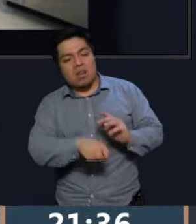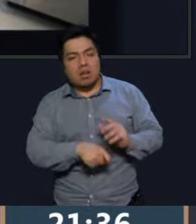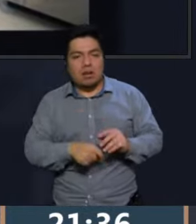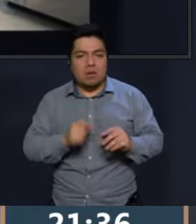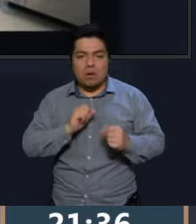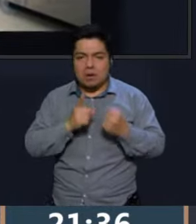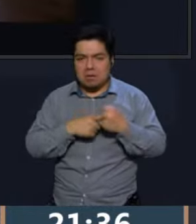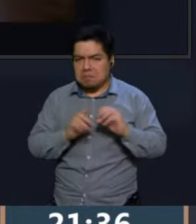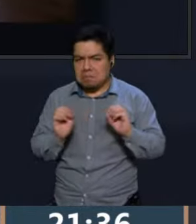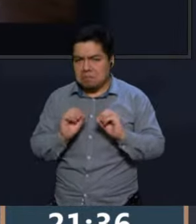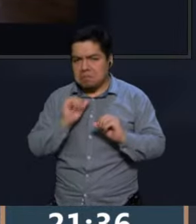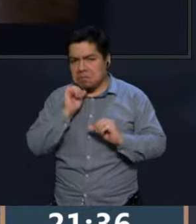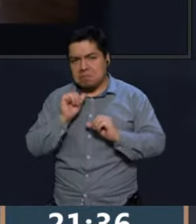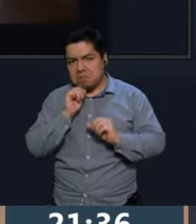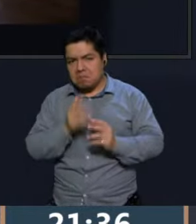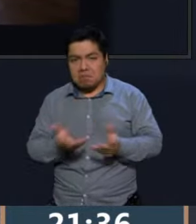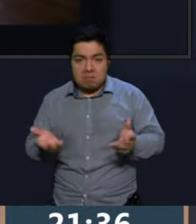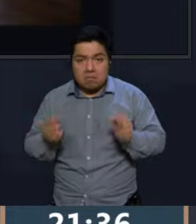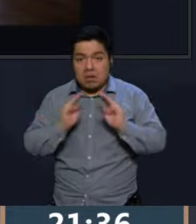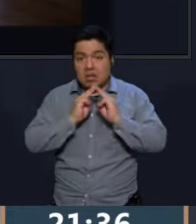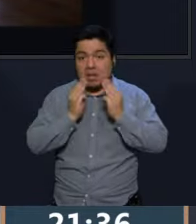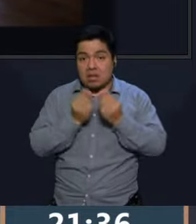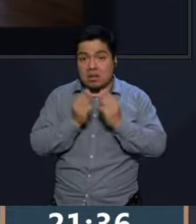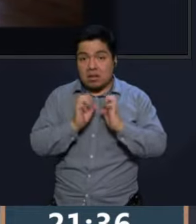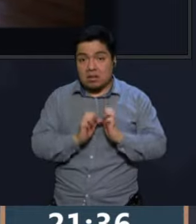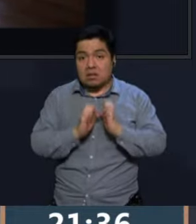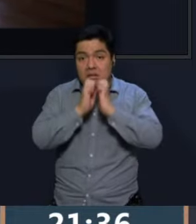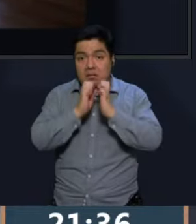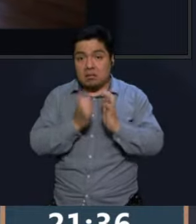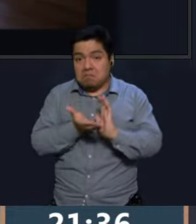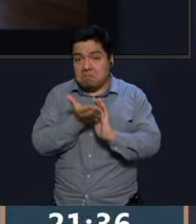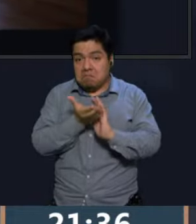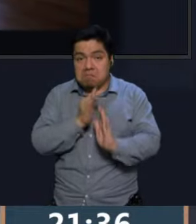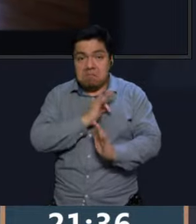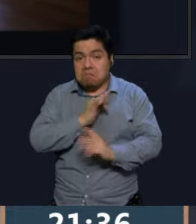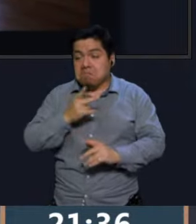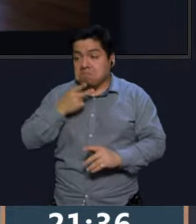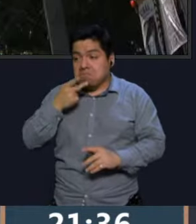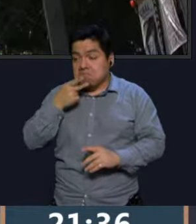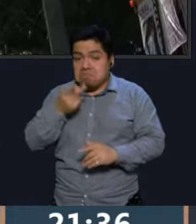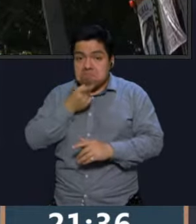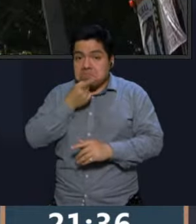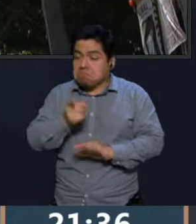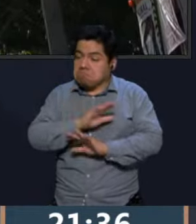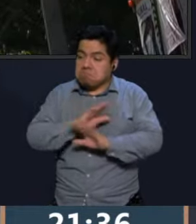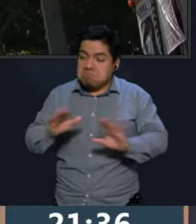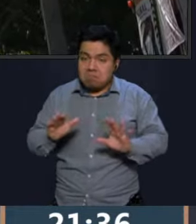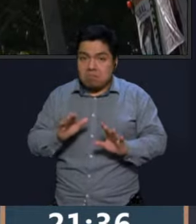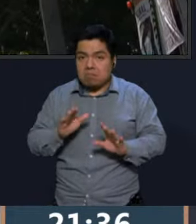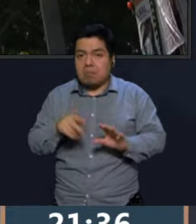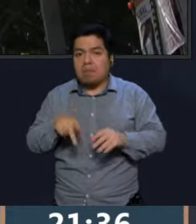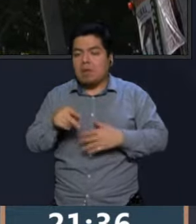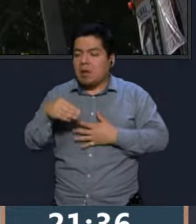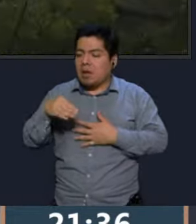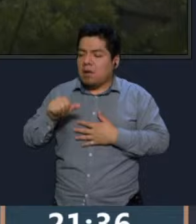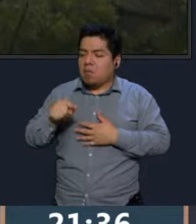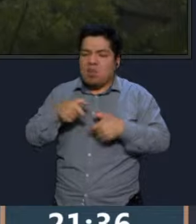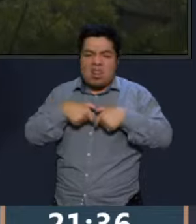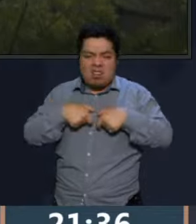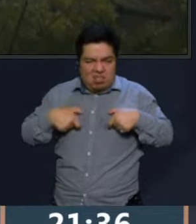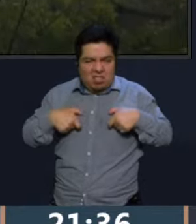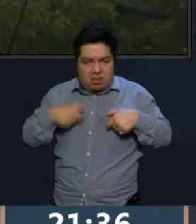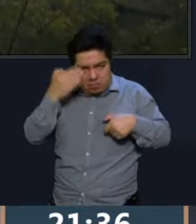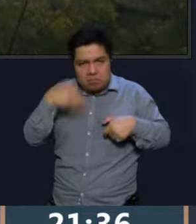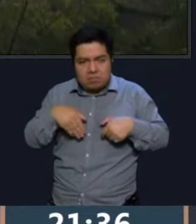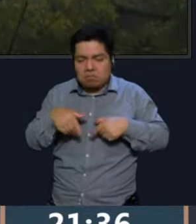delito. Entonces, en esa medida, el cártel inmobiliario es una frase que pueden seguir usándose, no tiene ninguna situación. El mote y todos los motes que se den